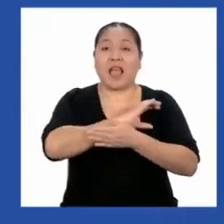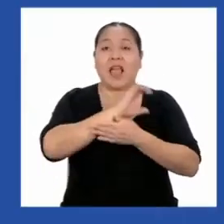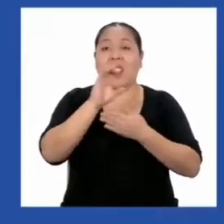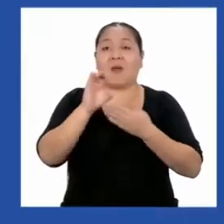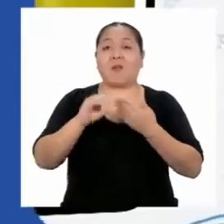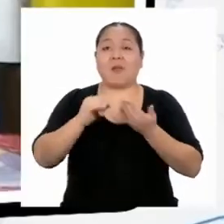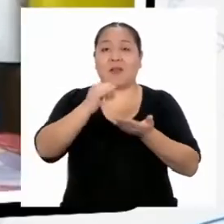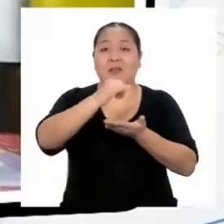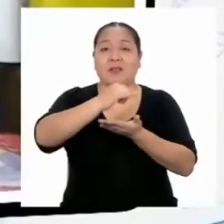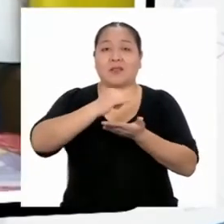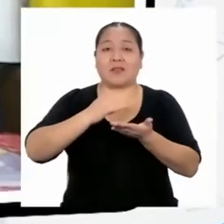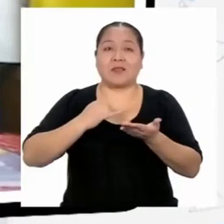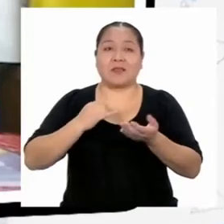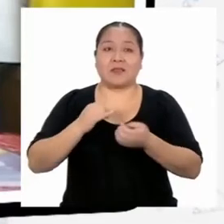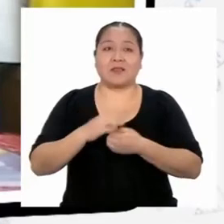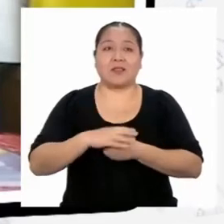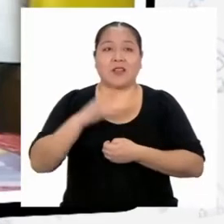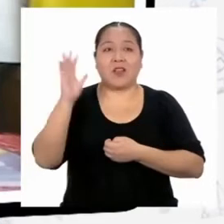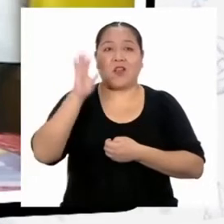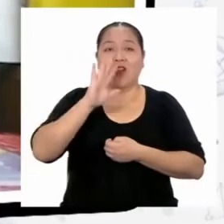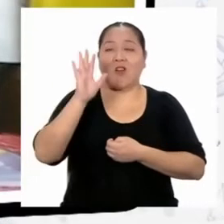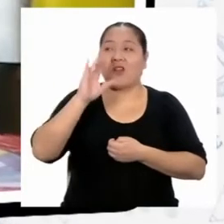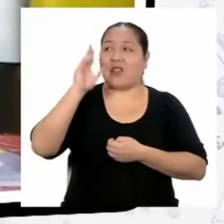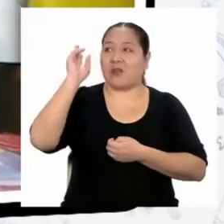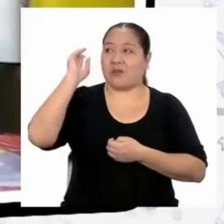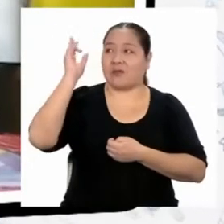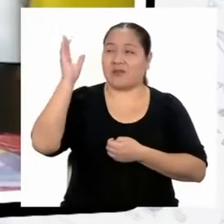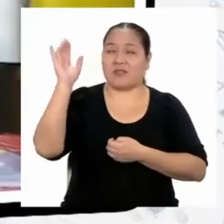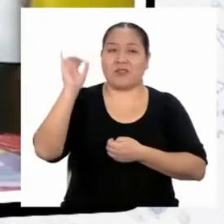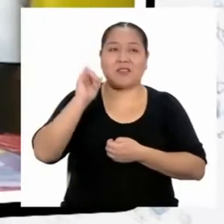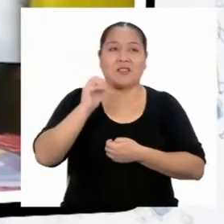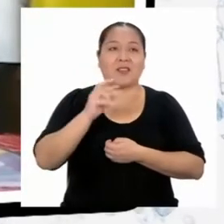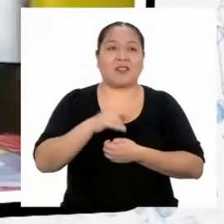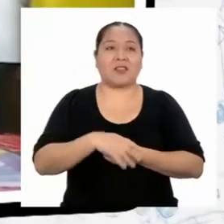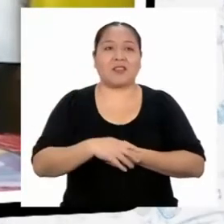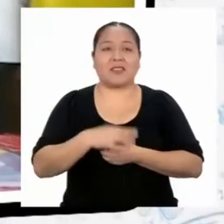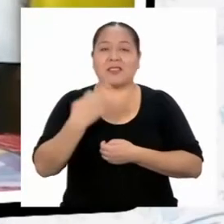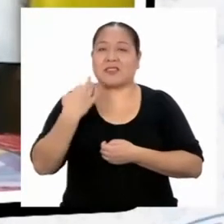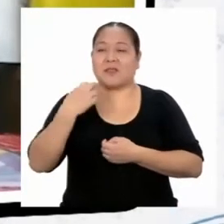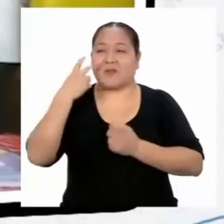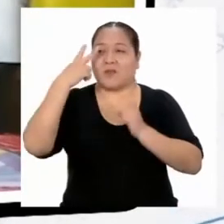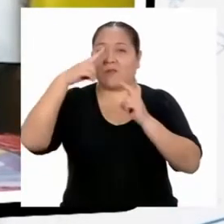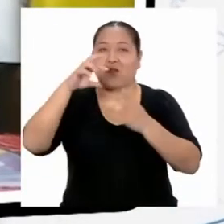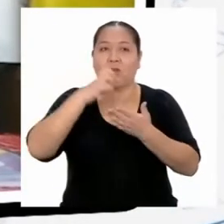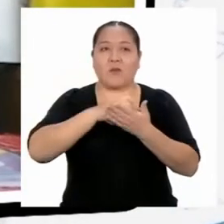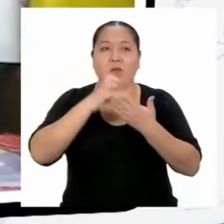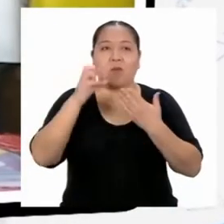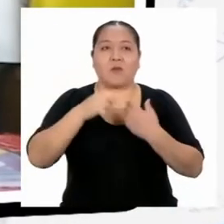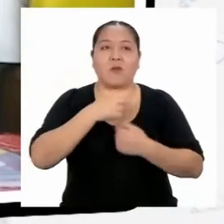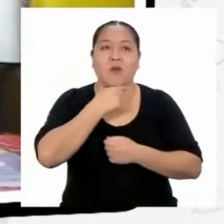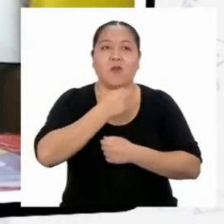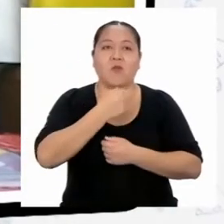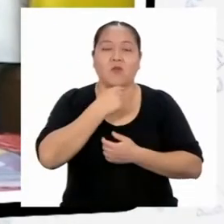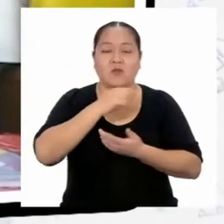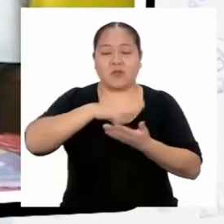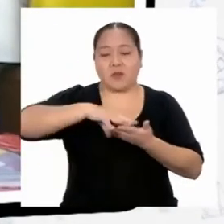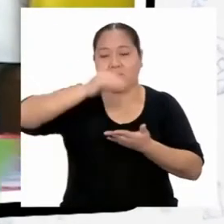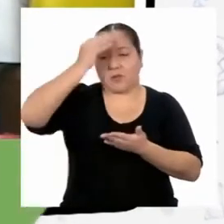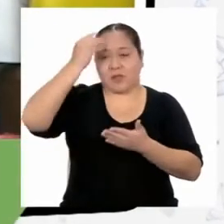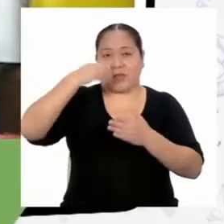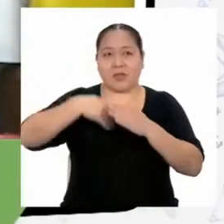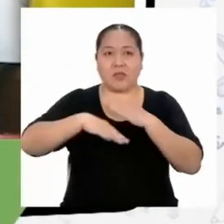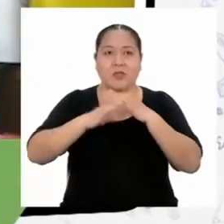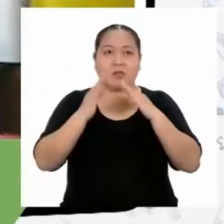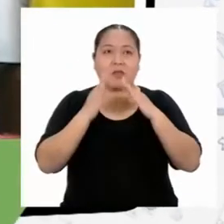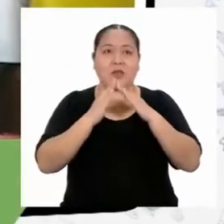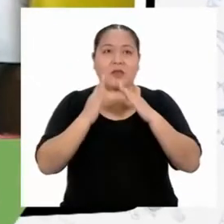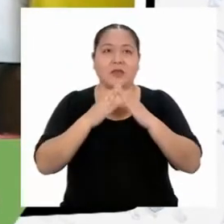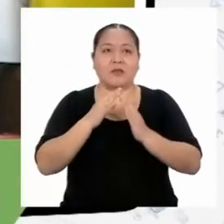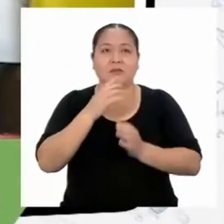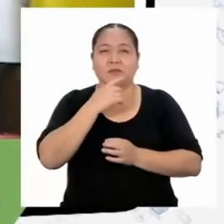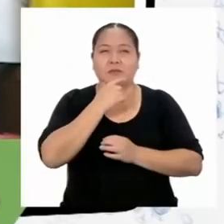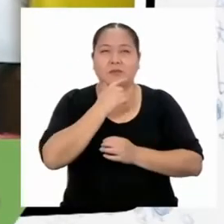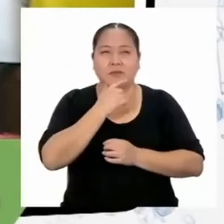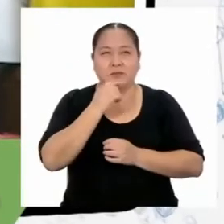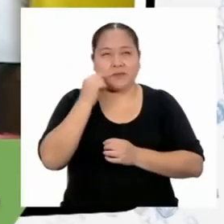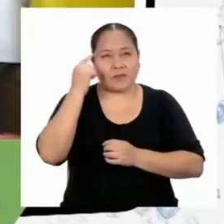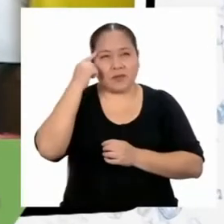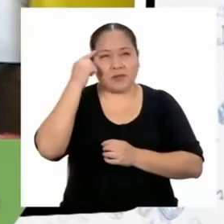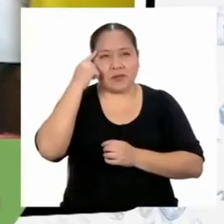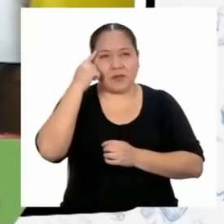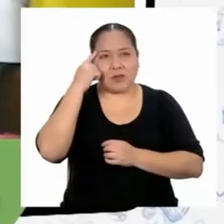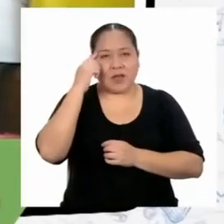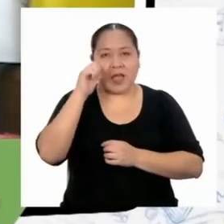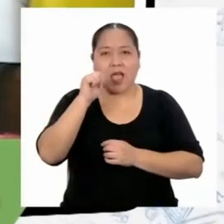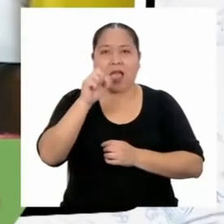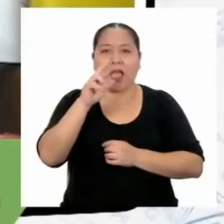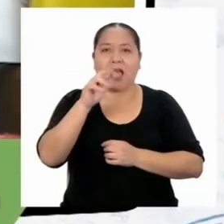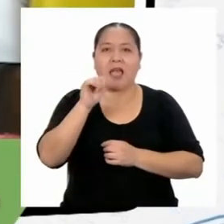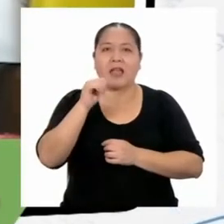Cajamarca. Hola Yanira y profesora, siempre veo el programa y me encanta aprender desde casa. ¿Me parece o el área del